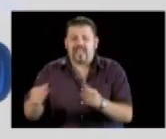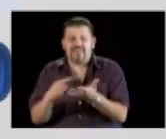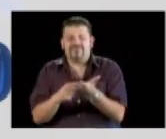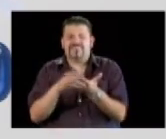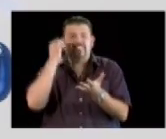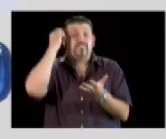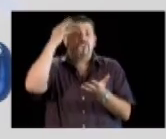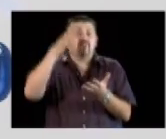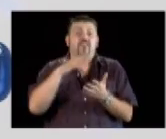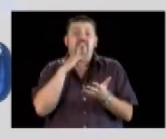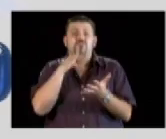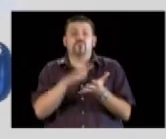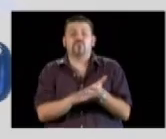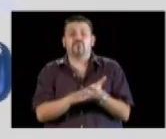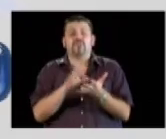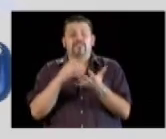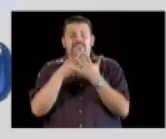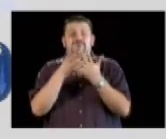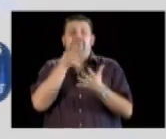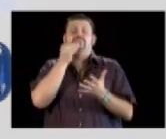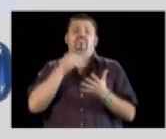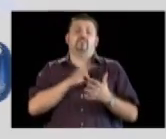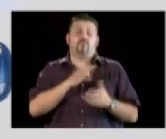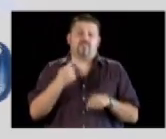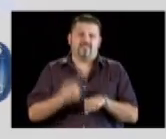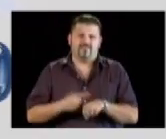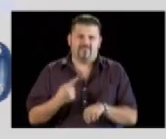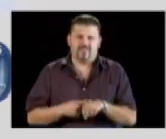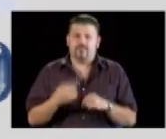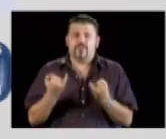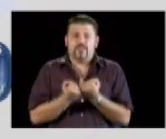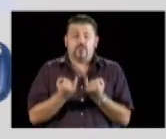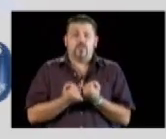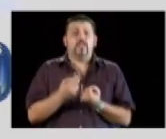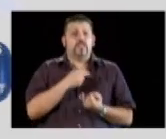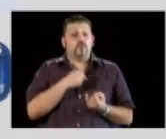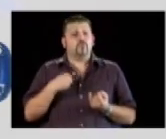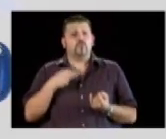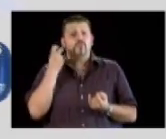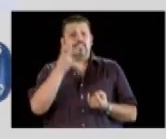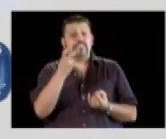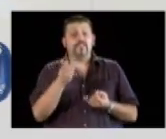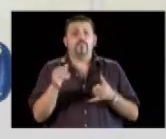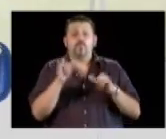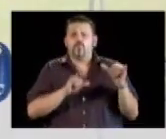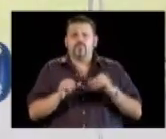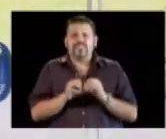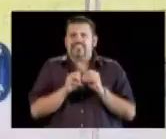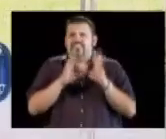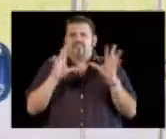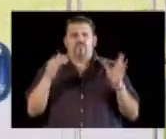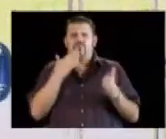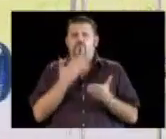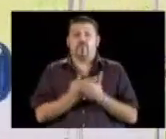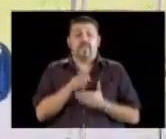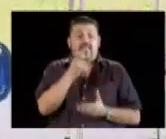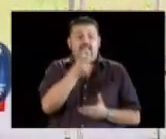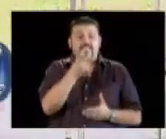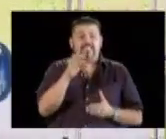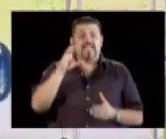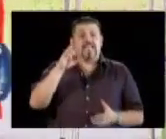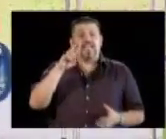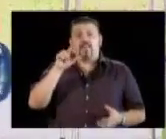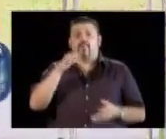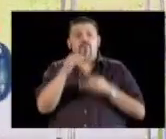lavarlas. Entonces, uno de los productos que más hemos podido desplazar y que es además extraordinario son todas las cremas antibacteriales.